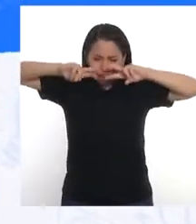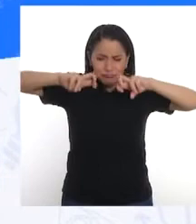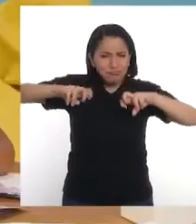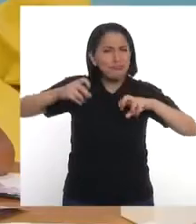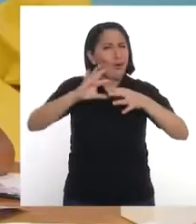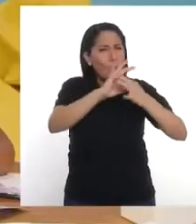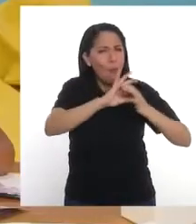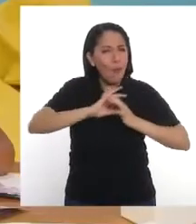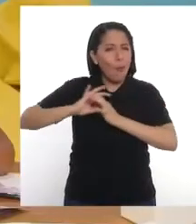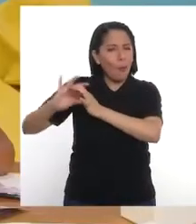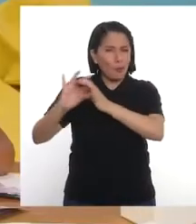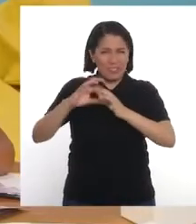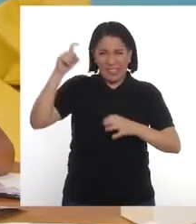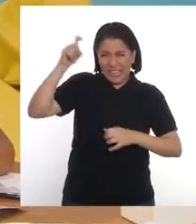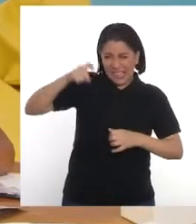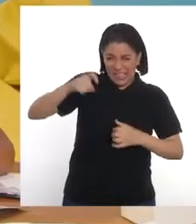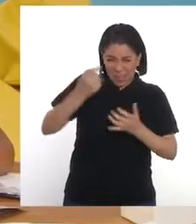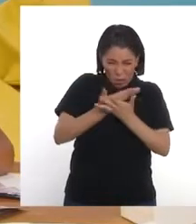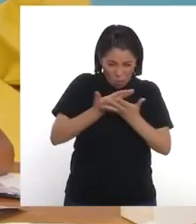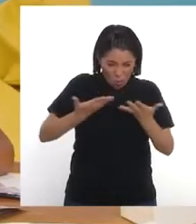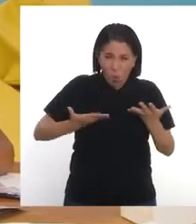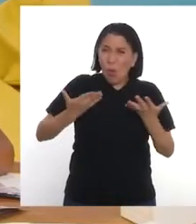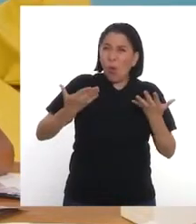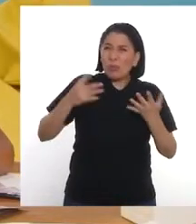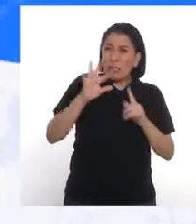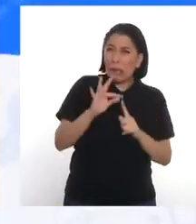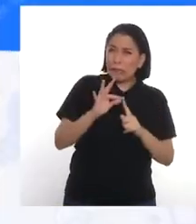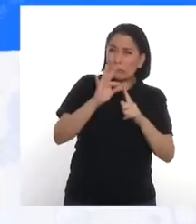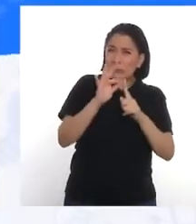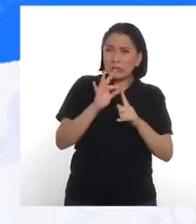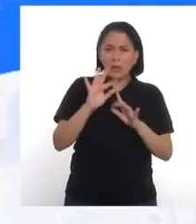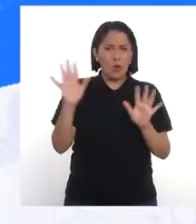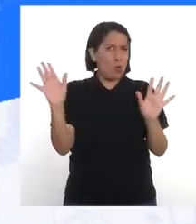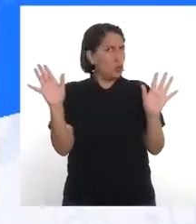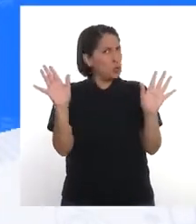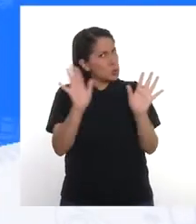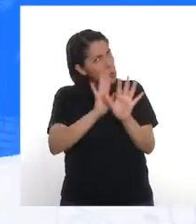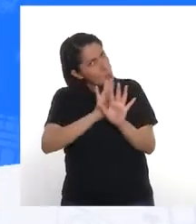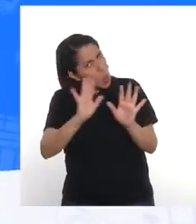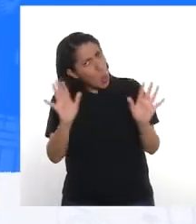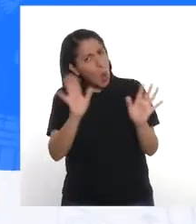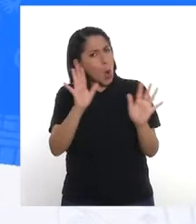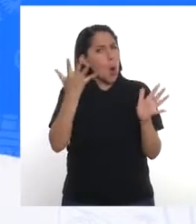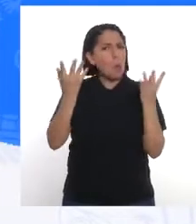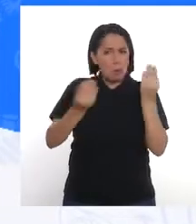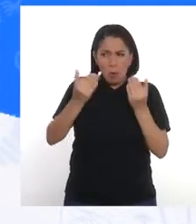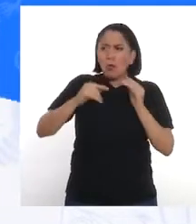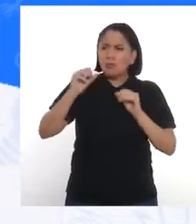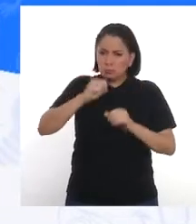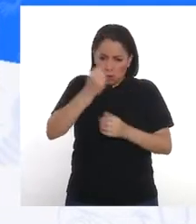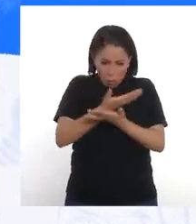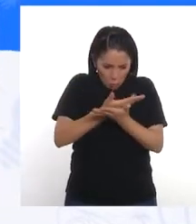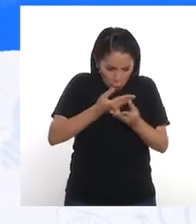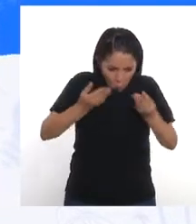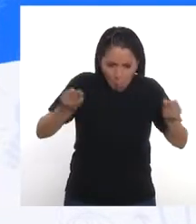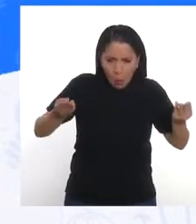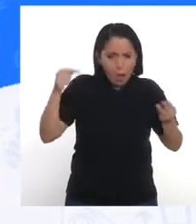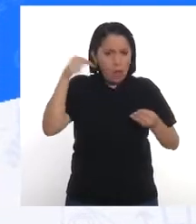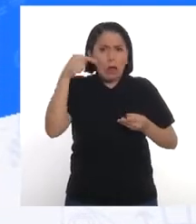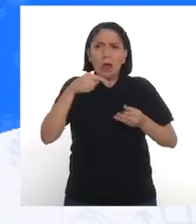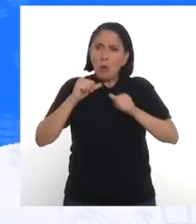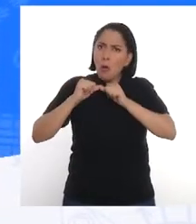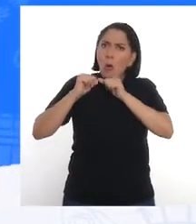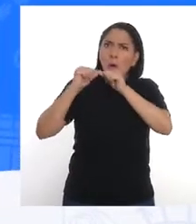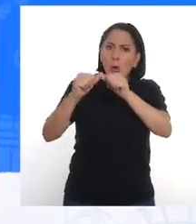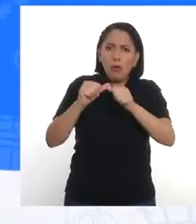juntos. ¿Necesitaremos cosas especiales para hoy? No necesariamente. Podemos seguir usando los elementos que veníamos